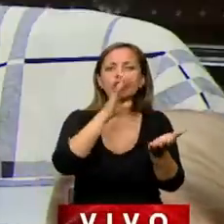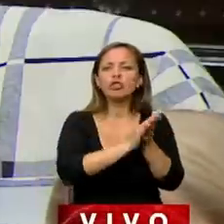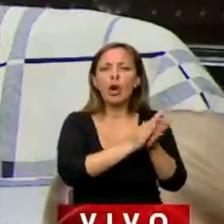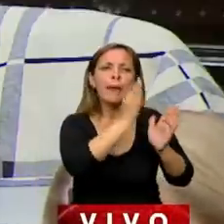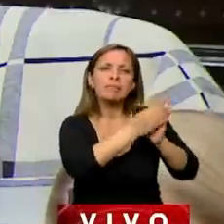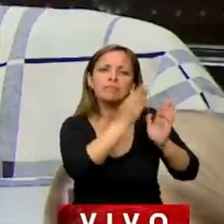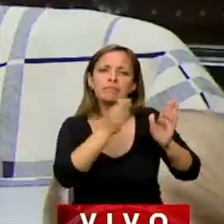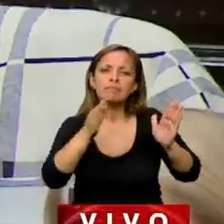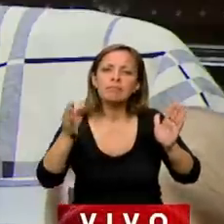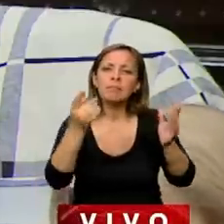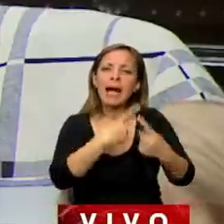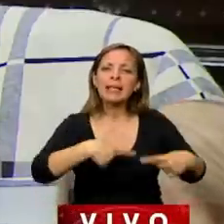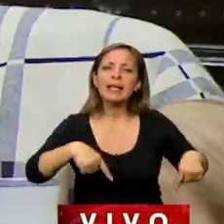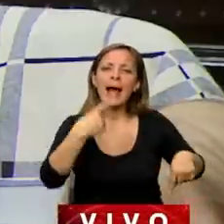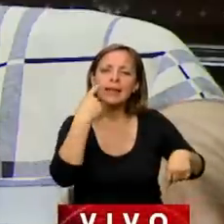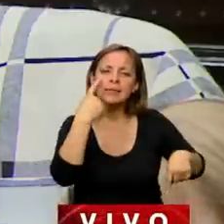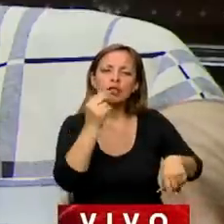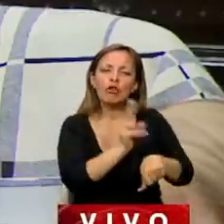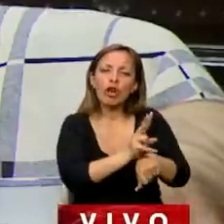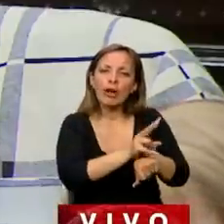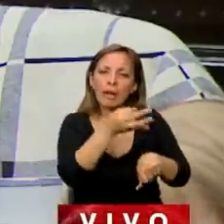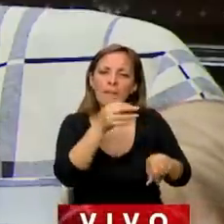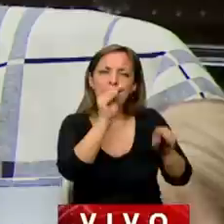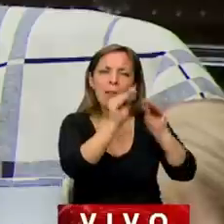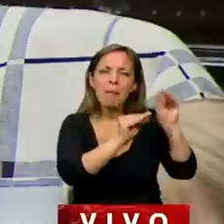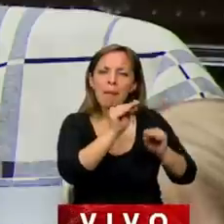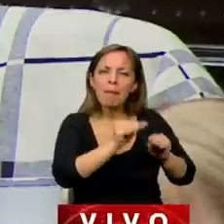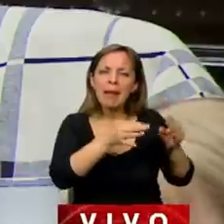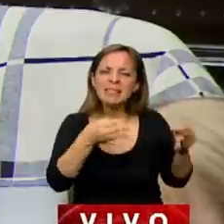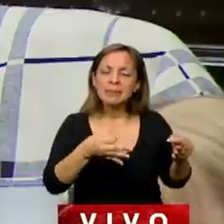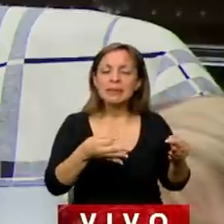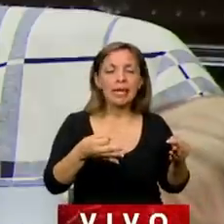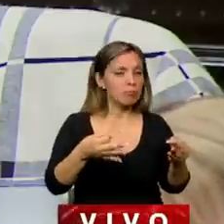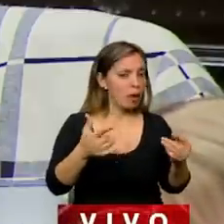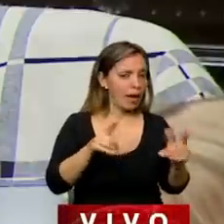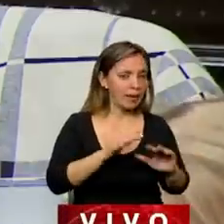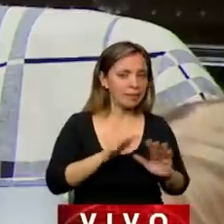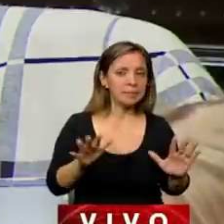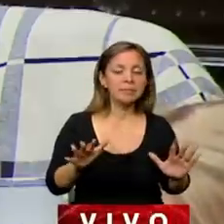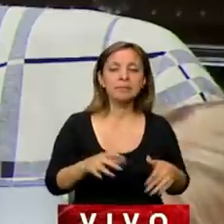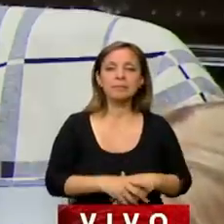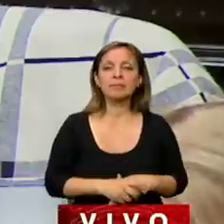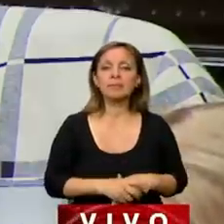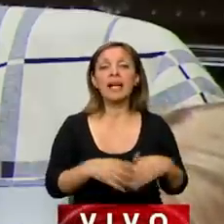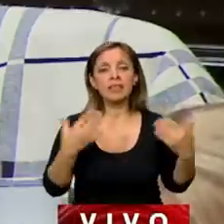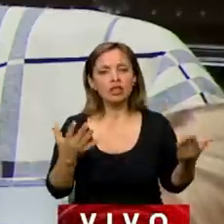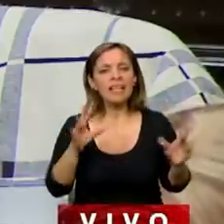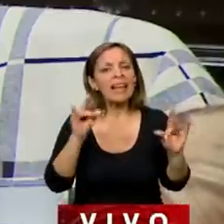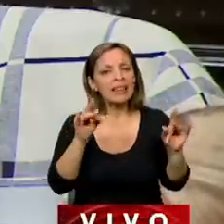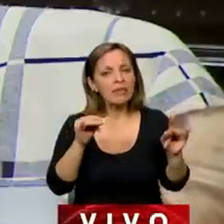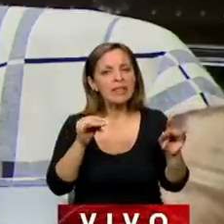de materiales controlados en resguardo. Dicha falta no permite obtener de manera